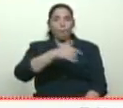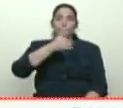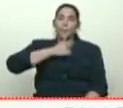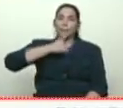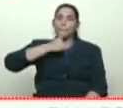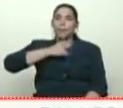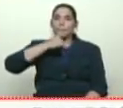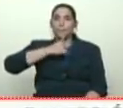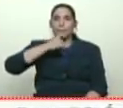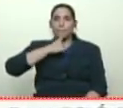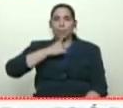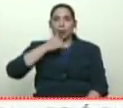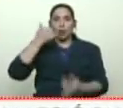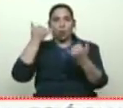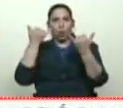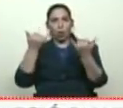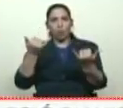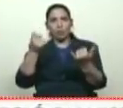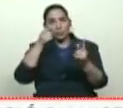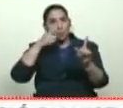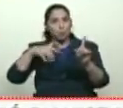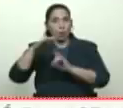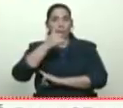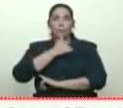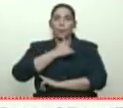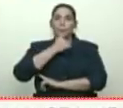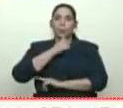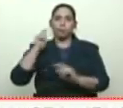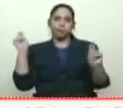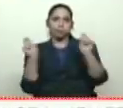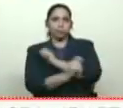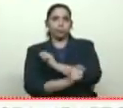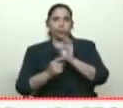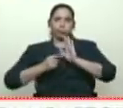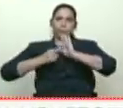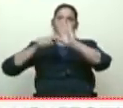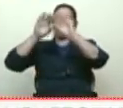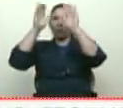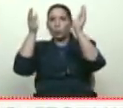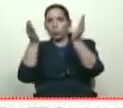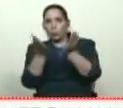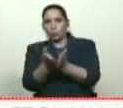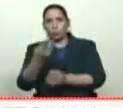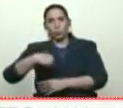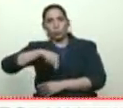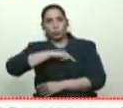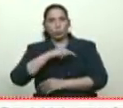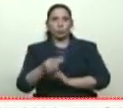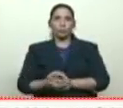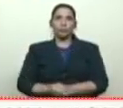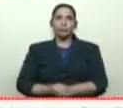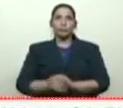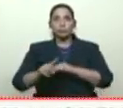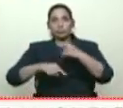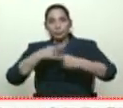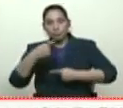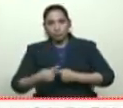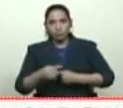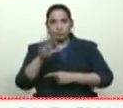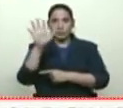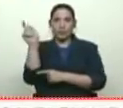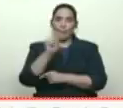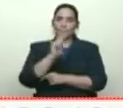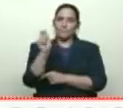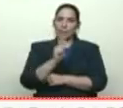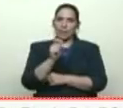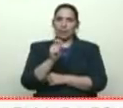Y ahorita como pueblo resistiendo se está convirtiendo en una referencia para el mundo. Nosotros, después de 5 meses que han